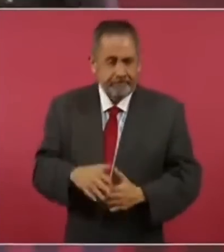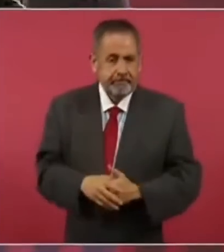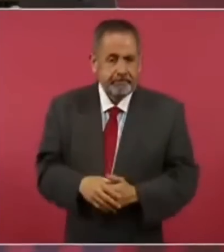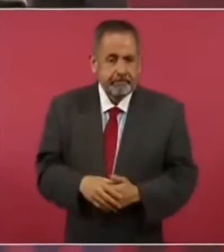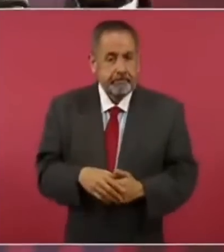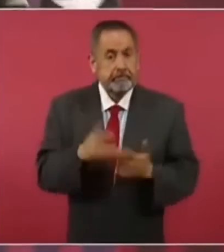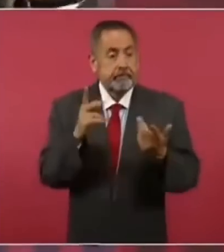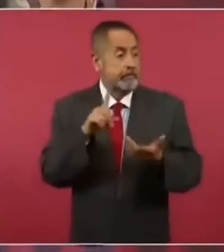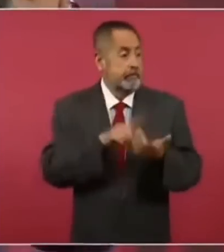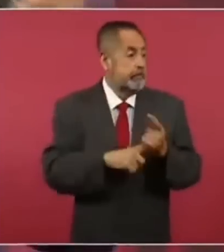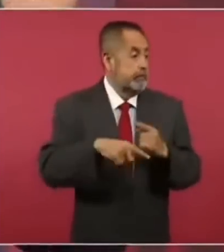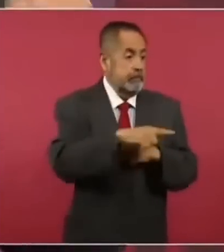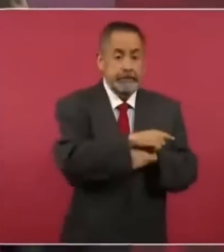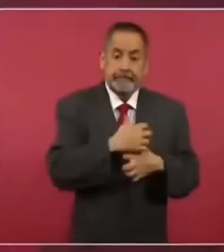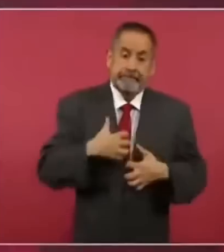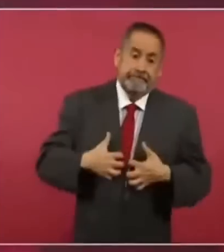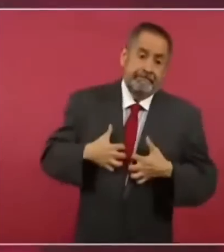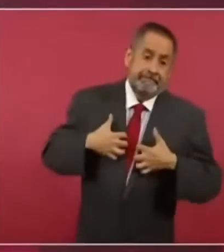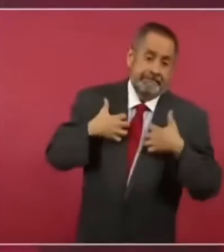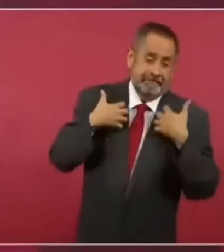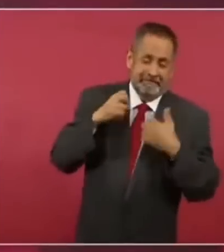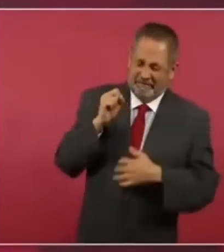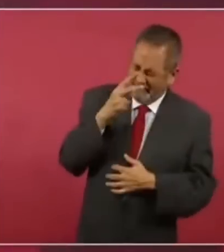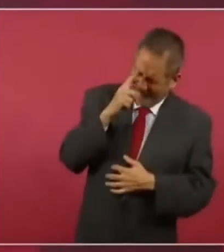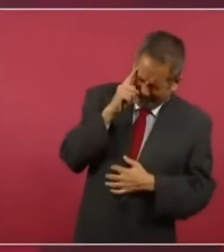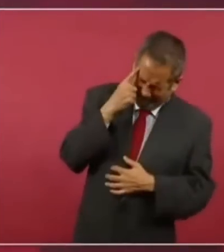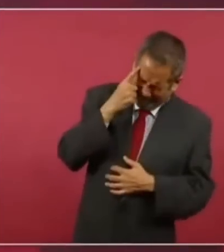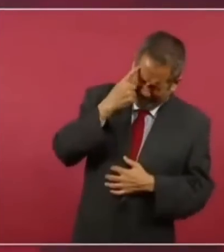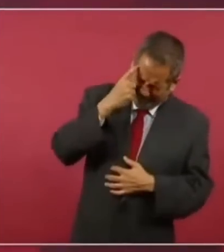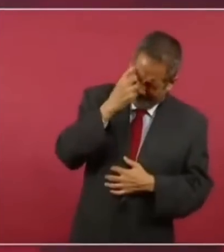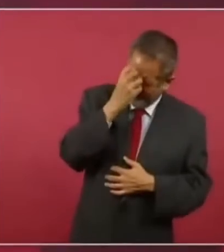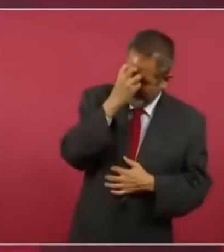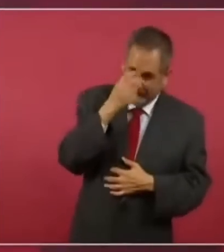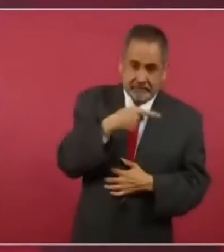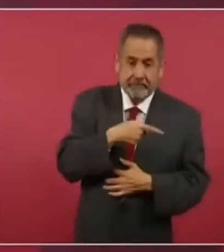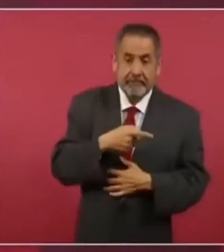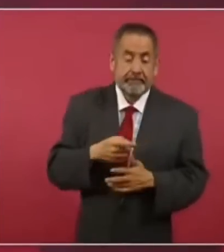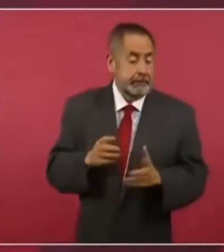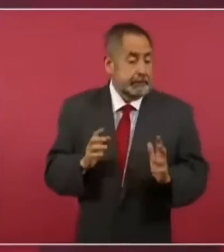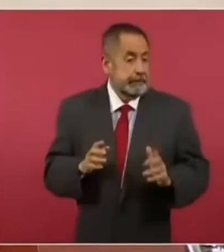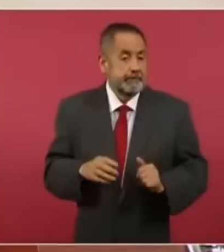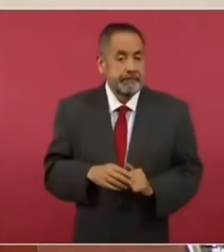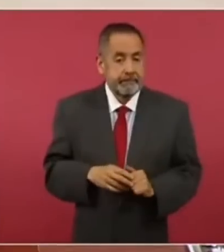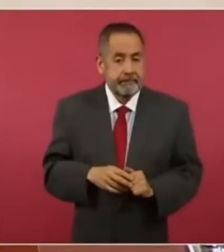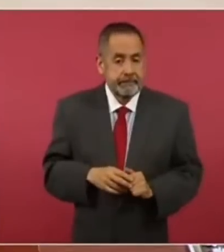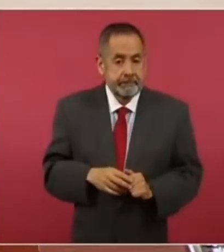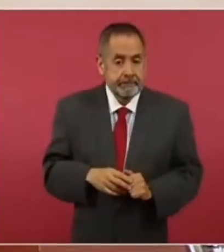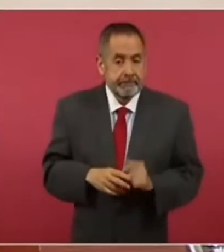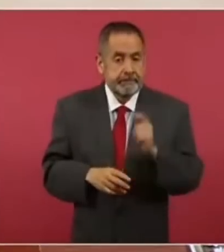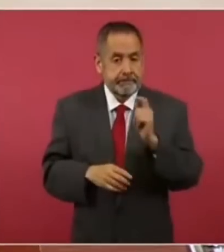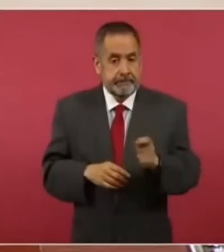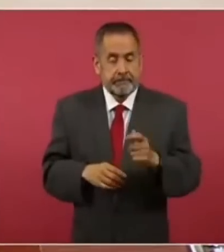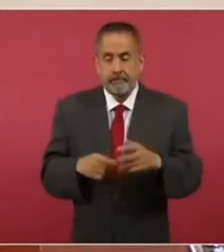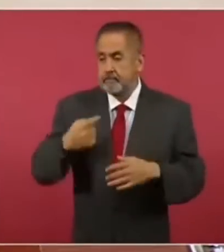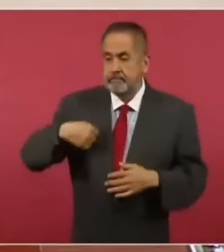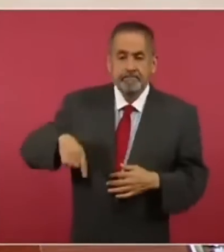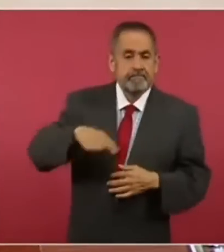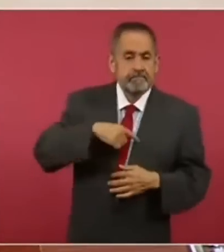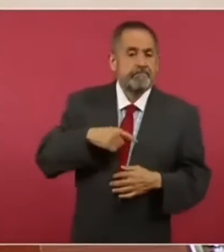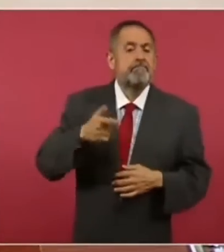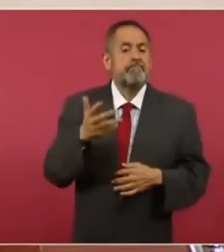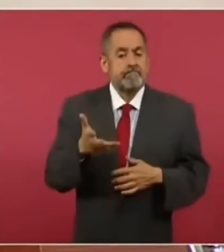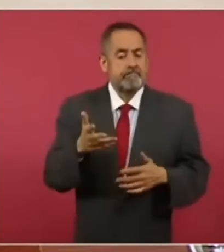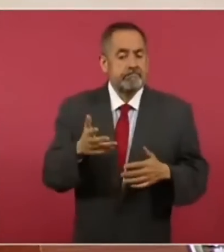Pero eso los tiene enojadísimos. Entonces, ¿qué es lo que tenemos